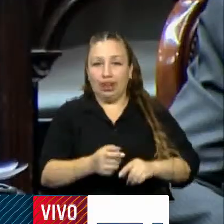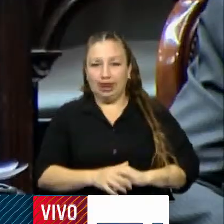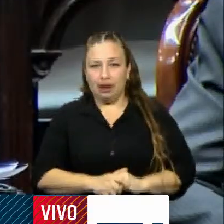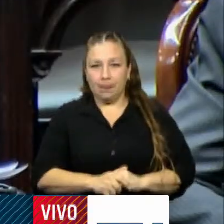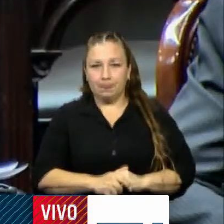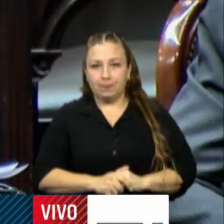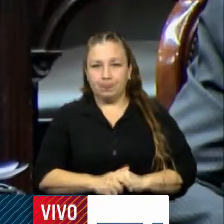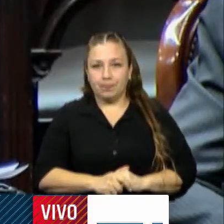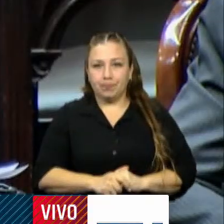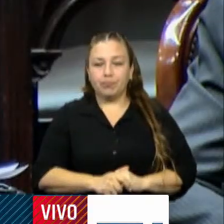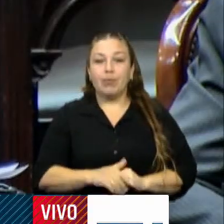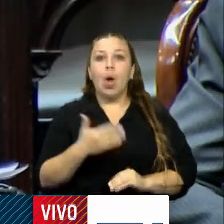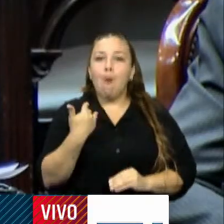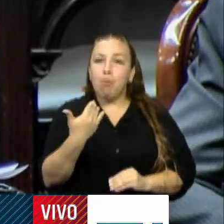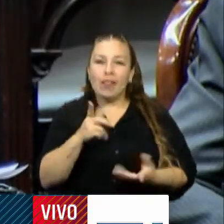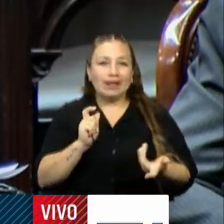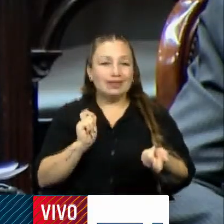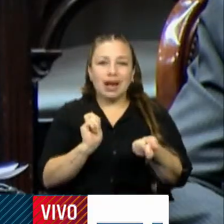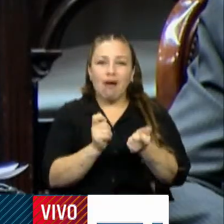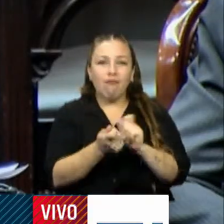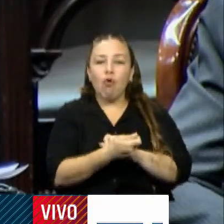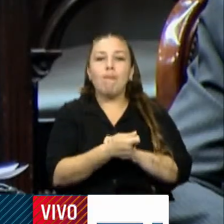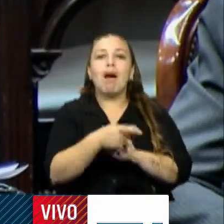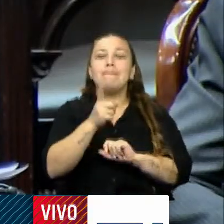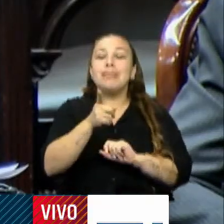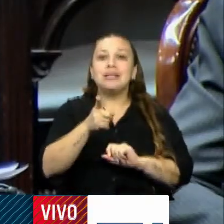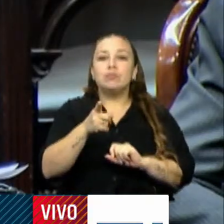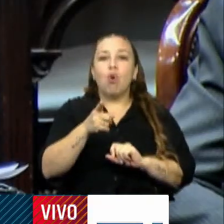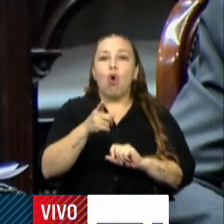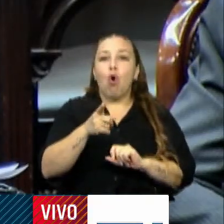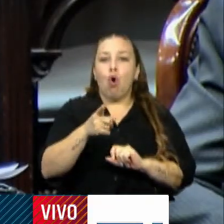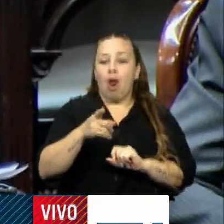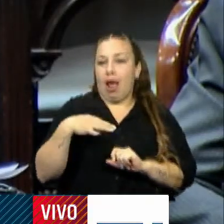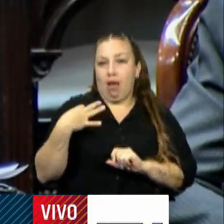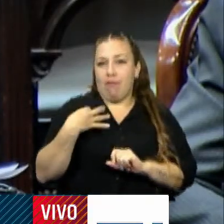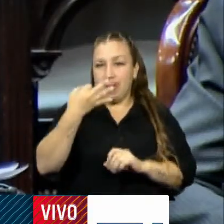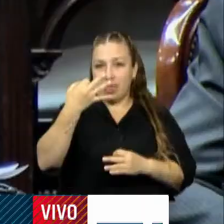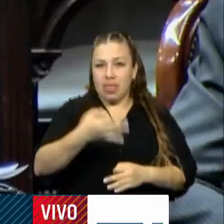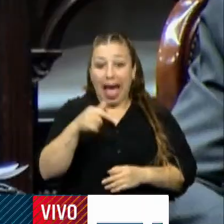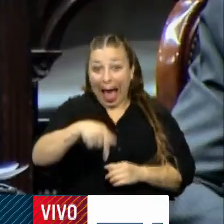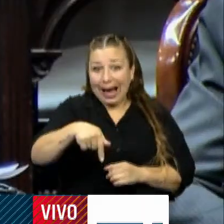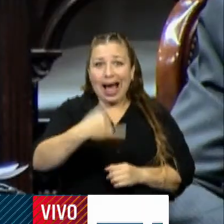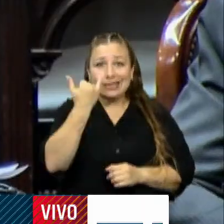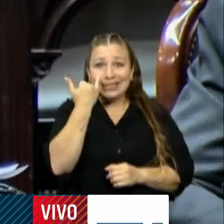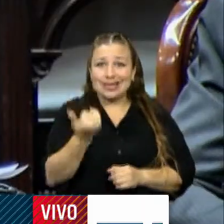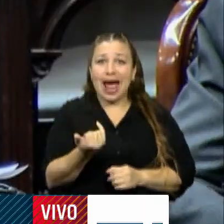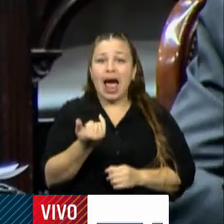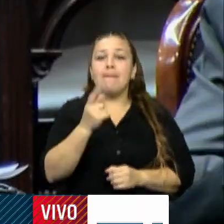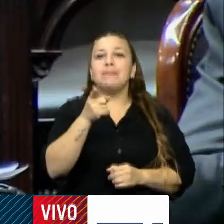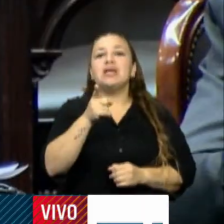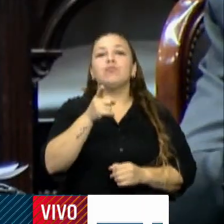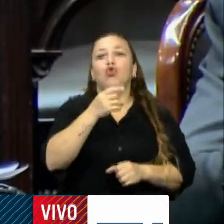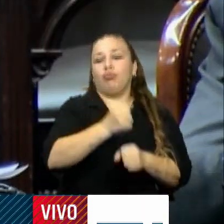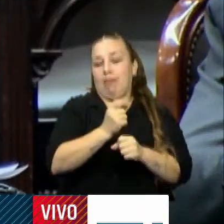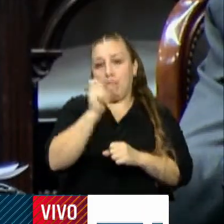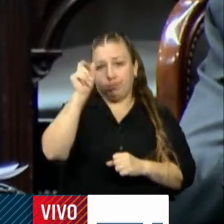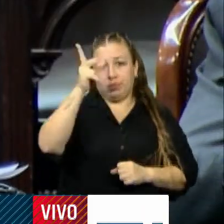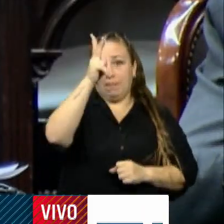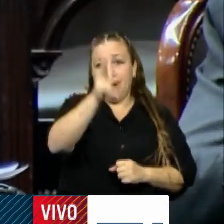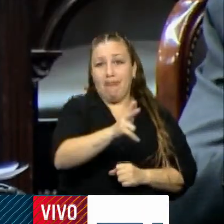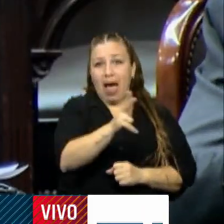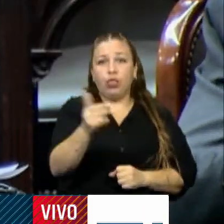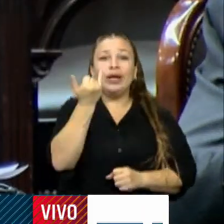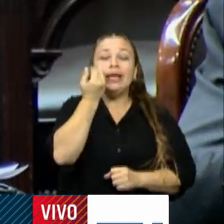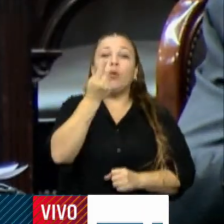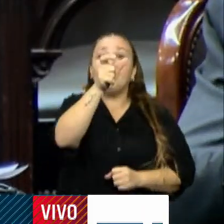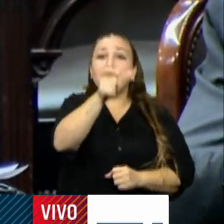Y poder transformar desde el lugar que estuvo la realidad. Lo hizo acá, lo hizo en el papado, y como